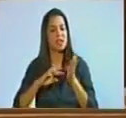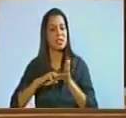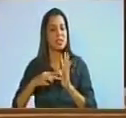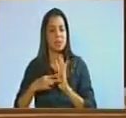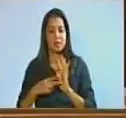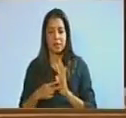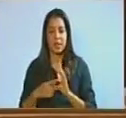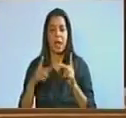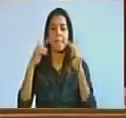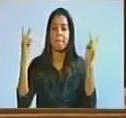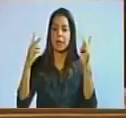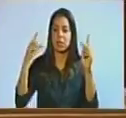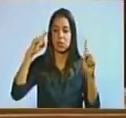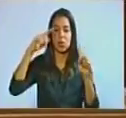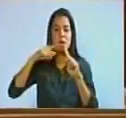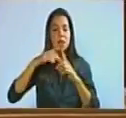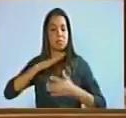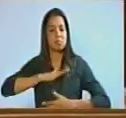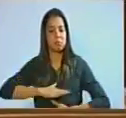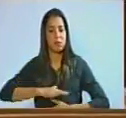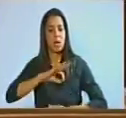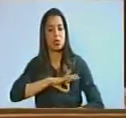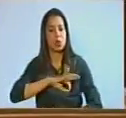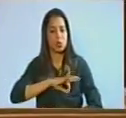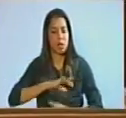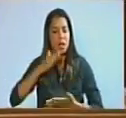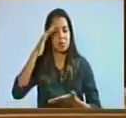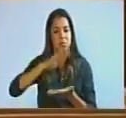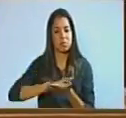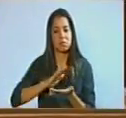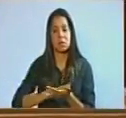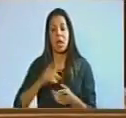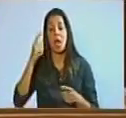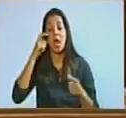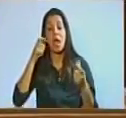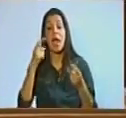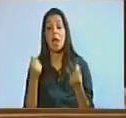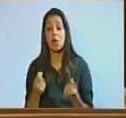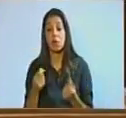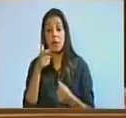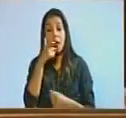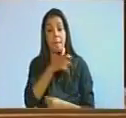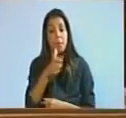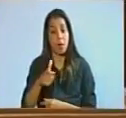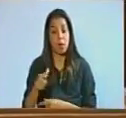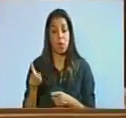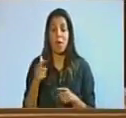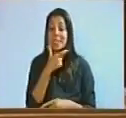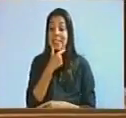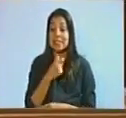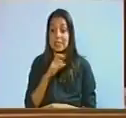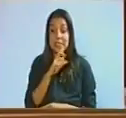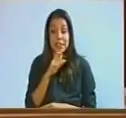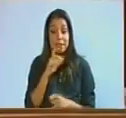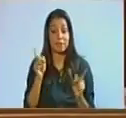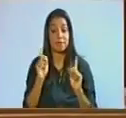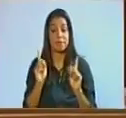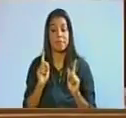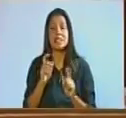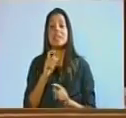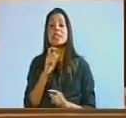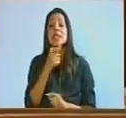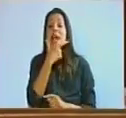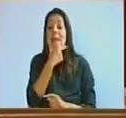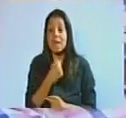a la victoria para la tranquilidad social y la tranquilidad económica de nuestro pueblo. No es fácil, pero lo vamos a lograr con